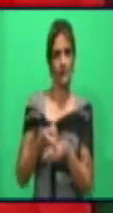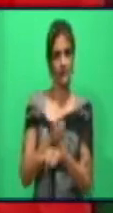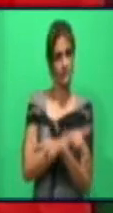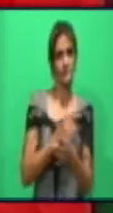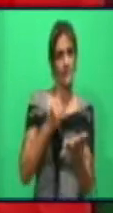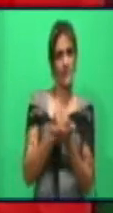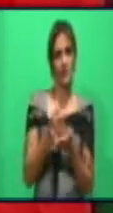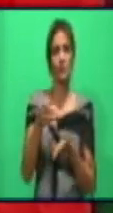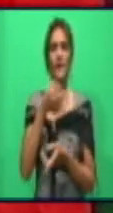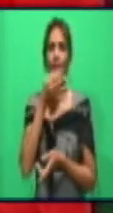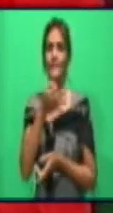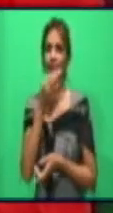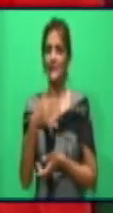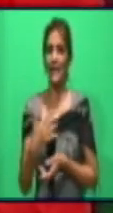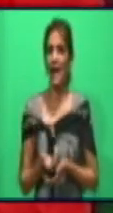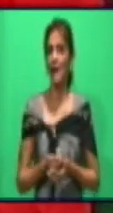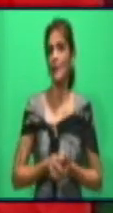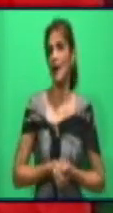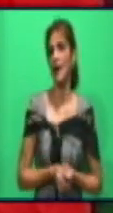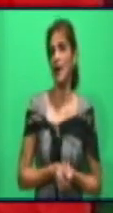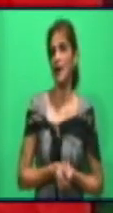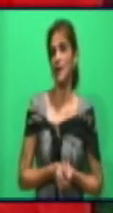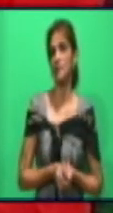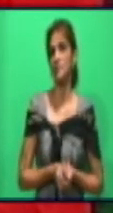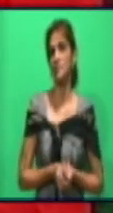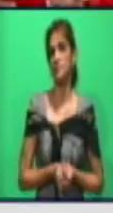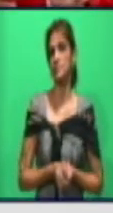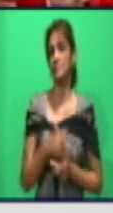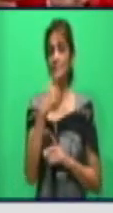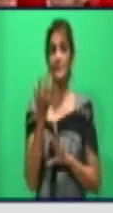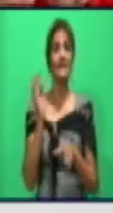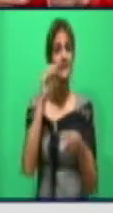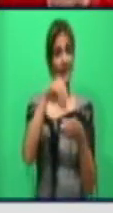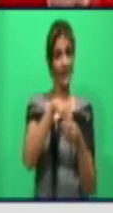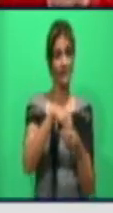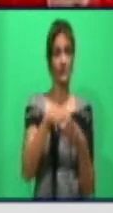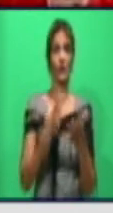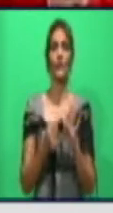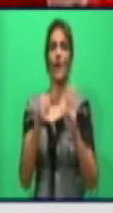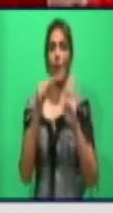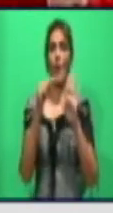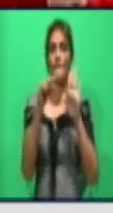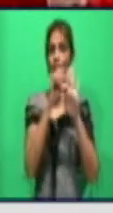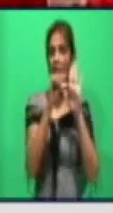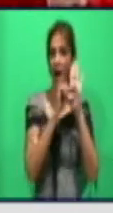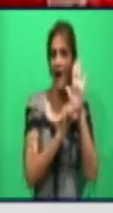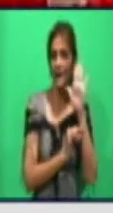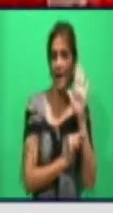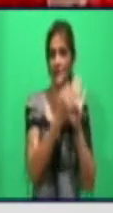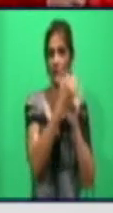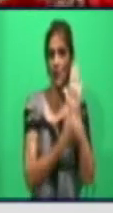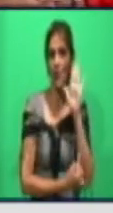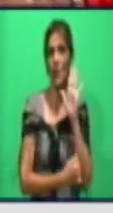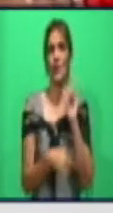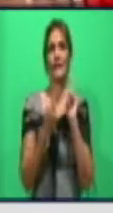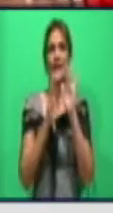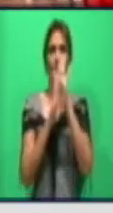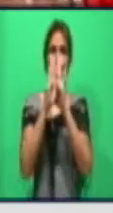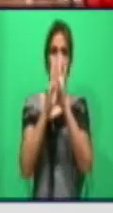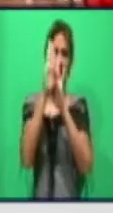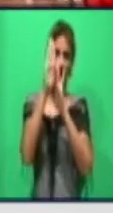explicaba que es digamos estar dentro de los parámetros en esta etapa que el pico de pacientes positivos